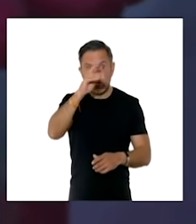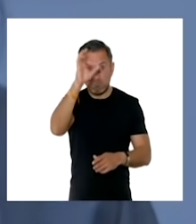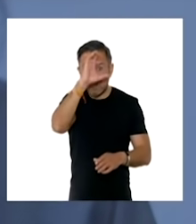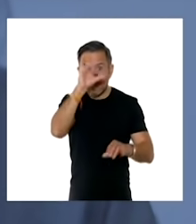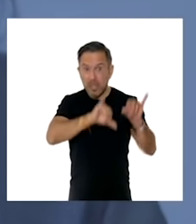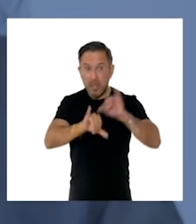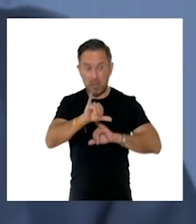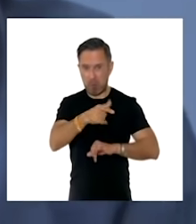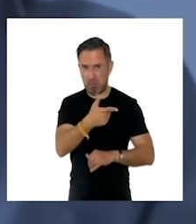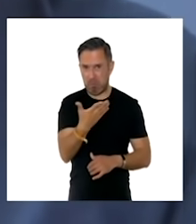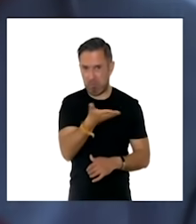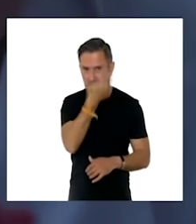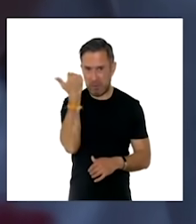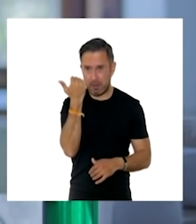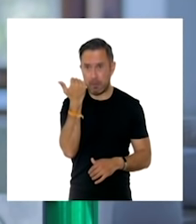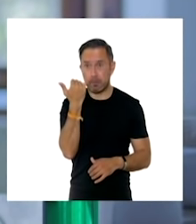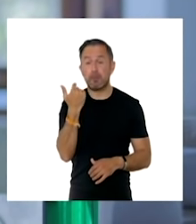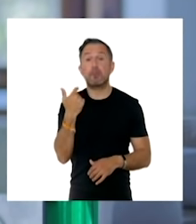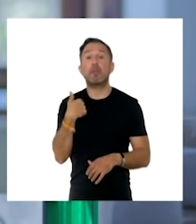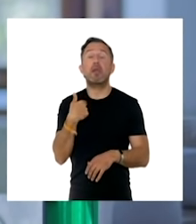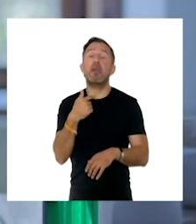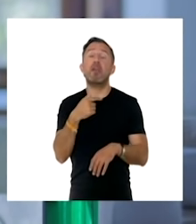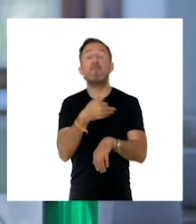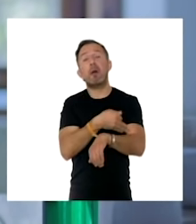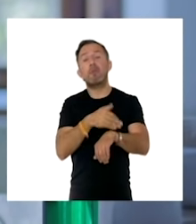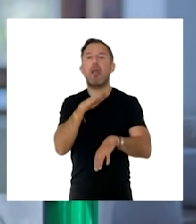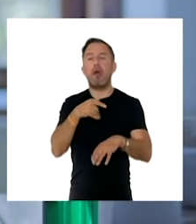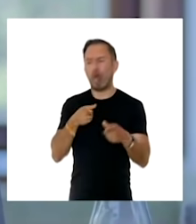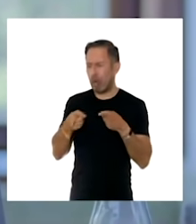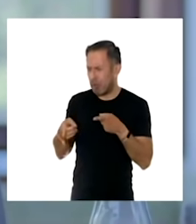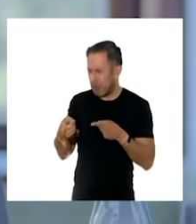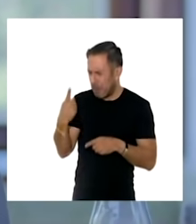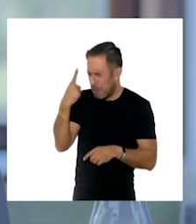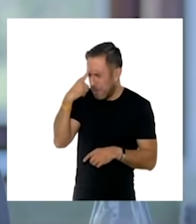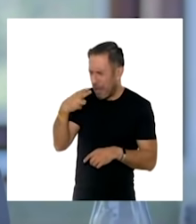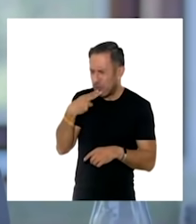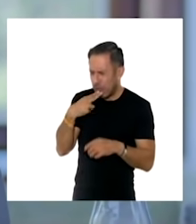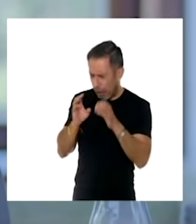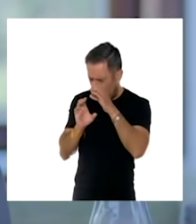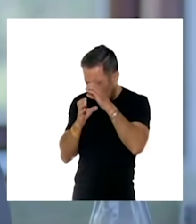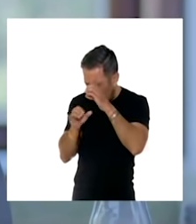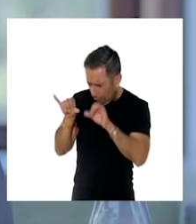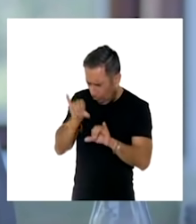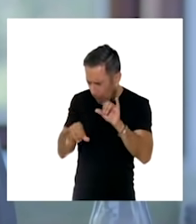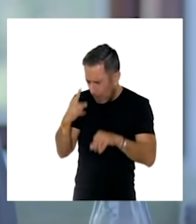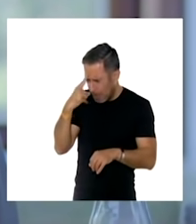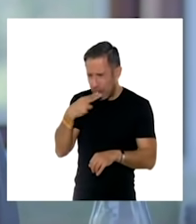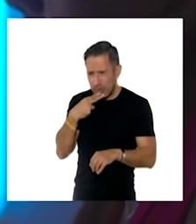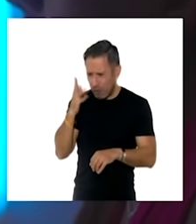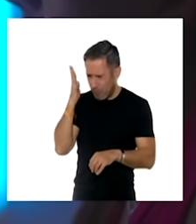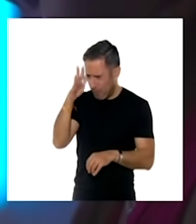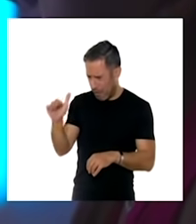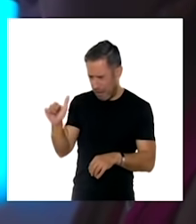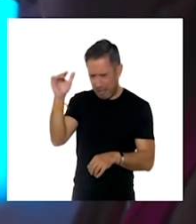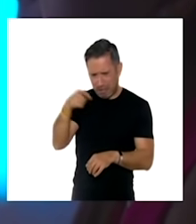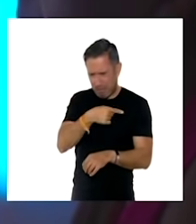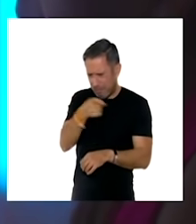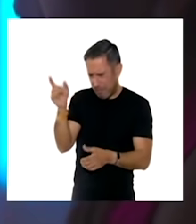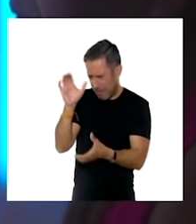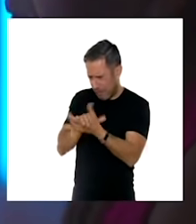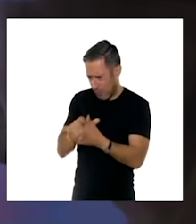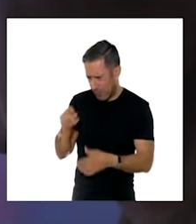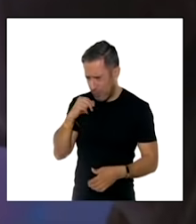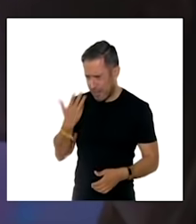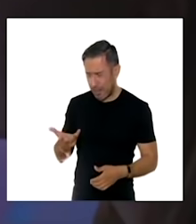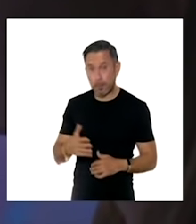y nunca faltó el familiar que me dijera, ¿por qué estudias eso? Nadie se va a querer casar contigo. Decidí estudiar